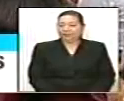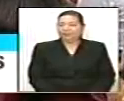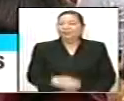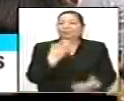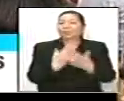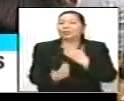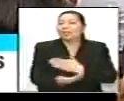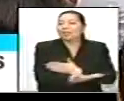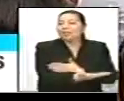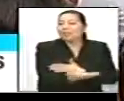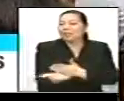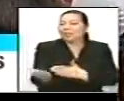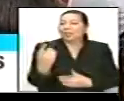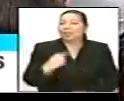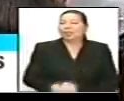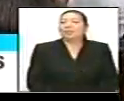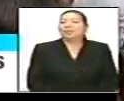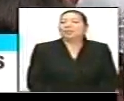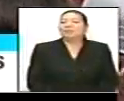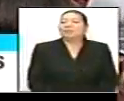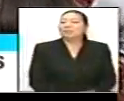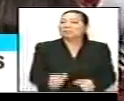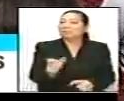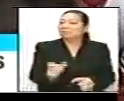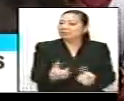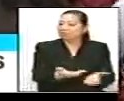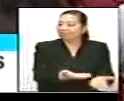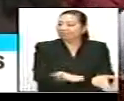Buenos días a todas y todos, distinguido panel.